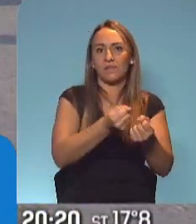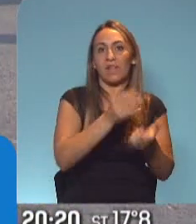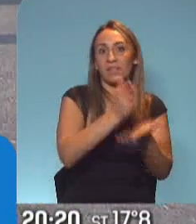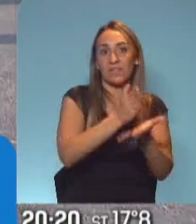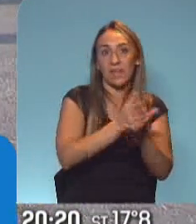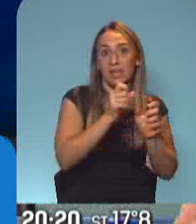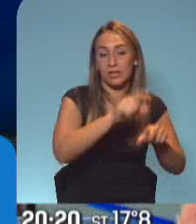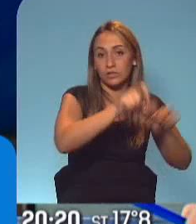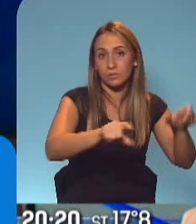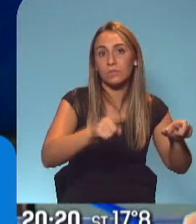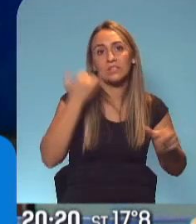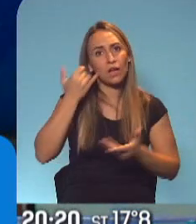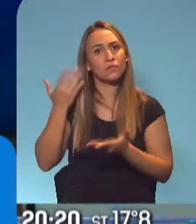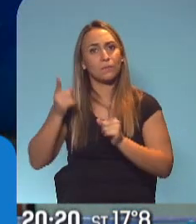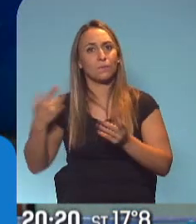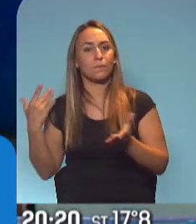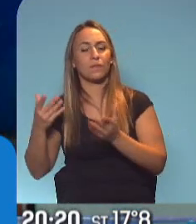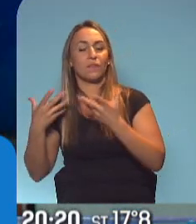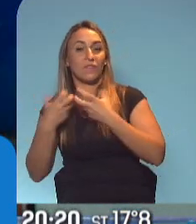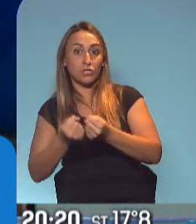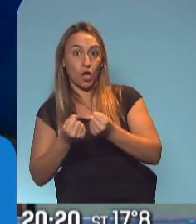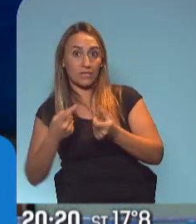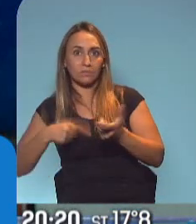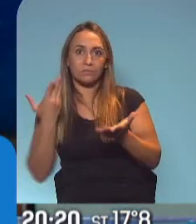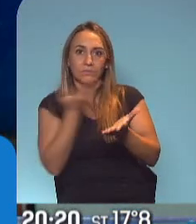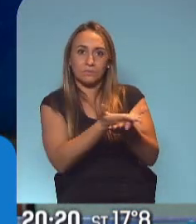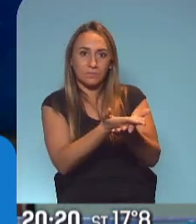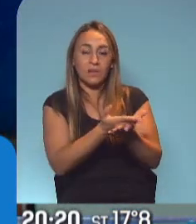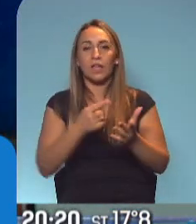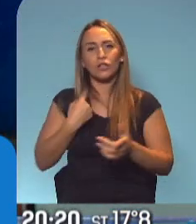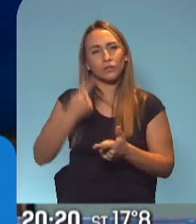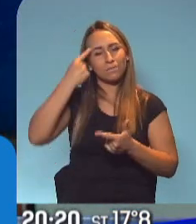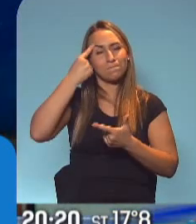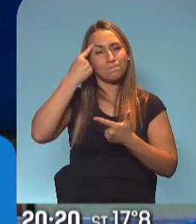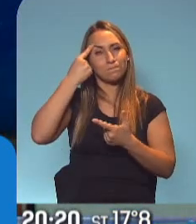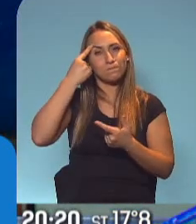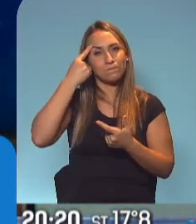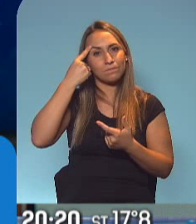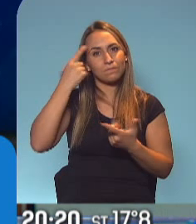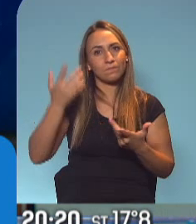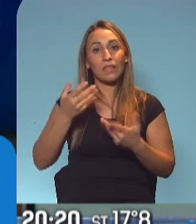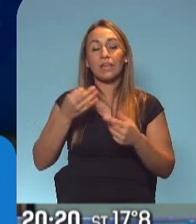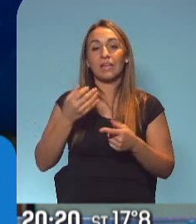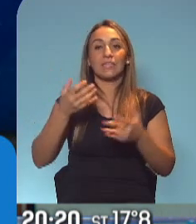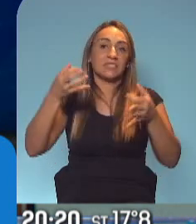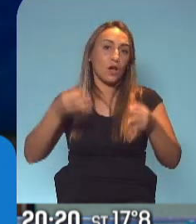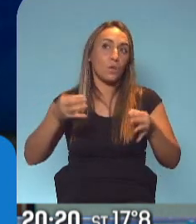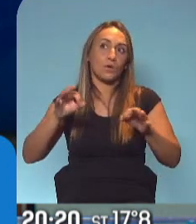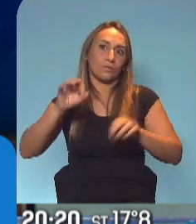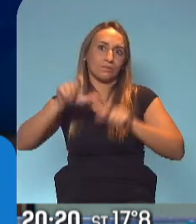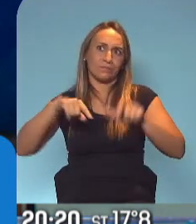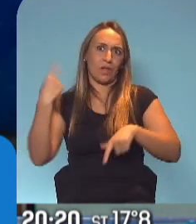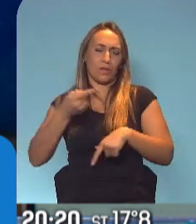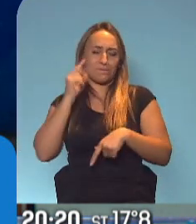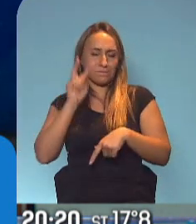nuestros defensores generales, y nuestra impresión es que el universo donde va a impactar la resolución